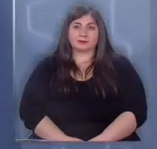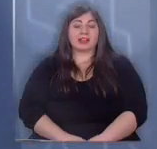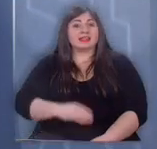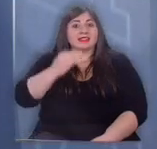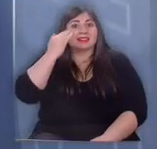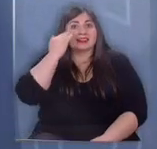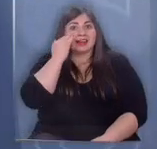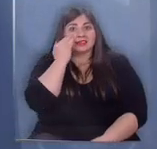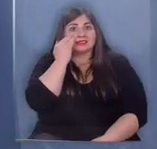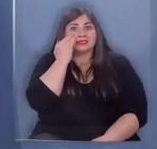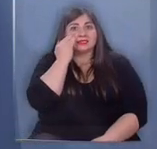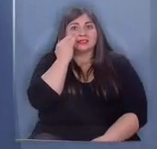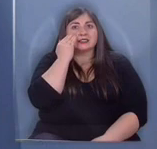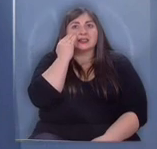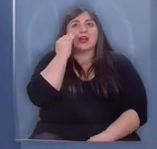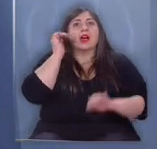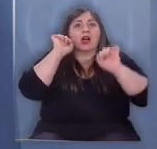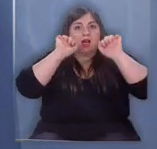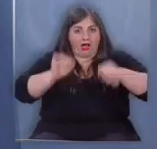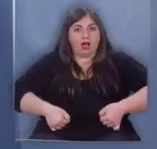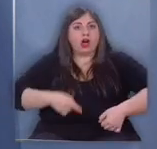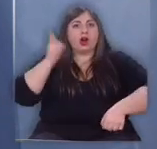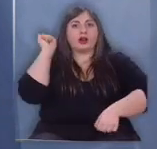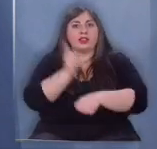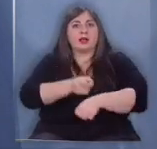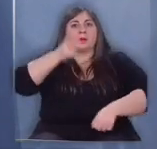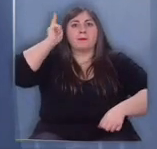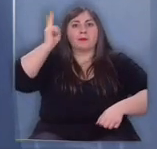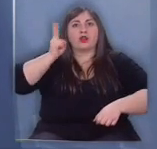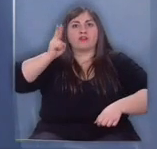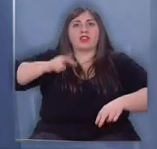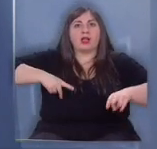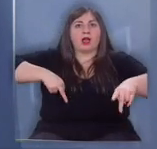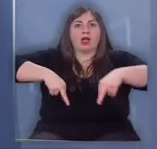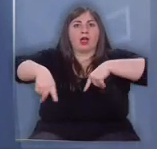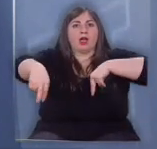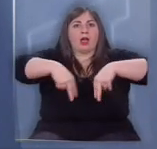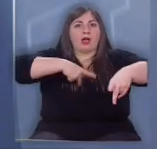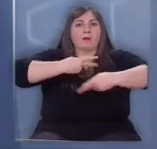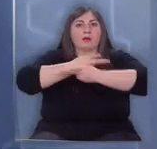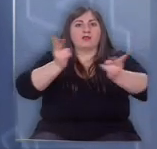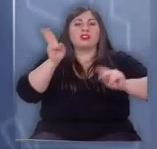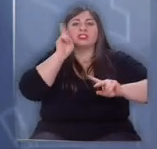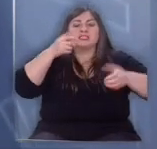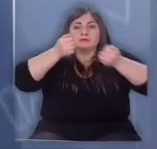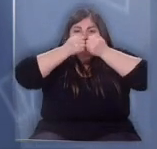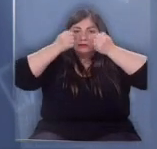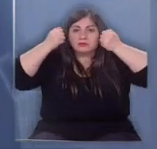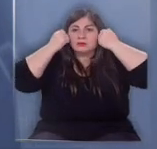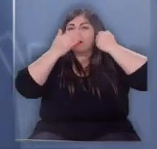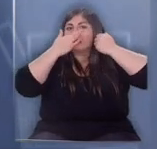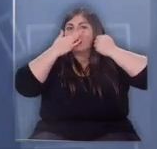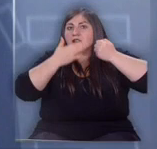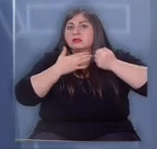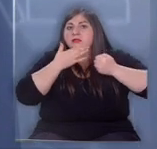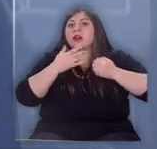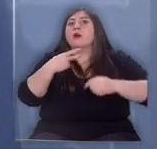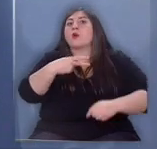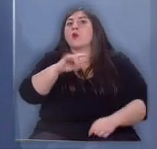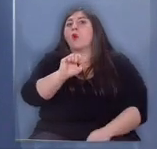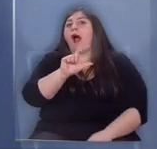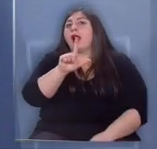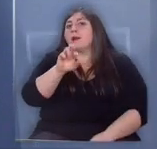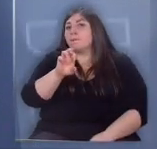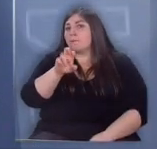Casi con acatamiento total partió la aplicación de la ordenanza que prohíbe circular por lugares públicos sin una mascarilla que cubra nariz y boca en Hualpén.